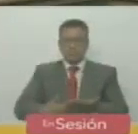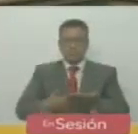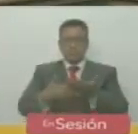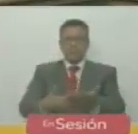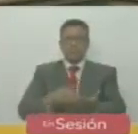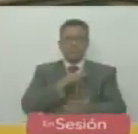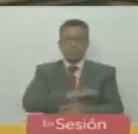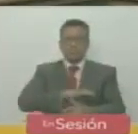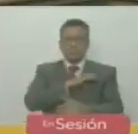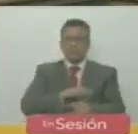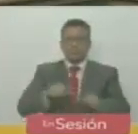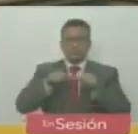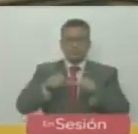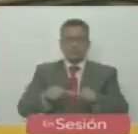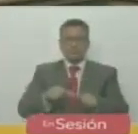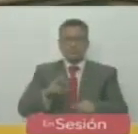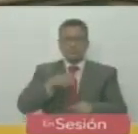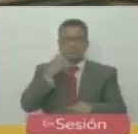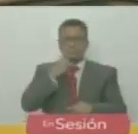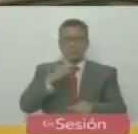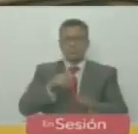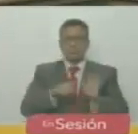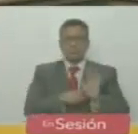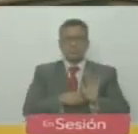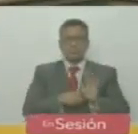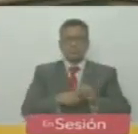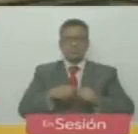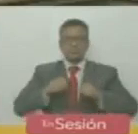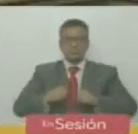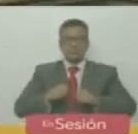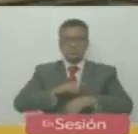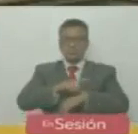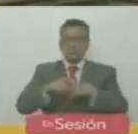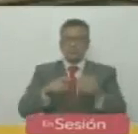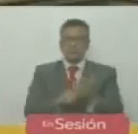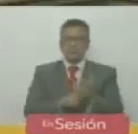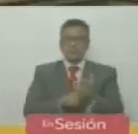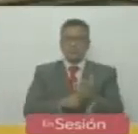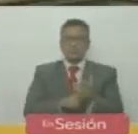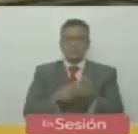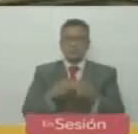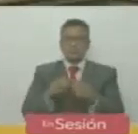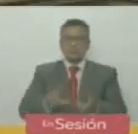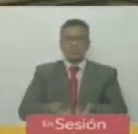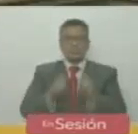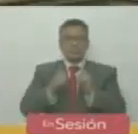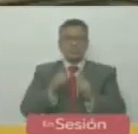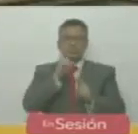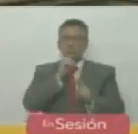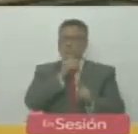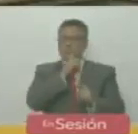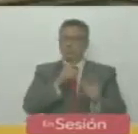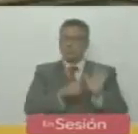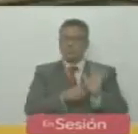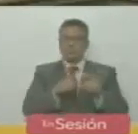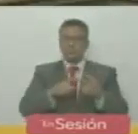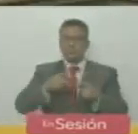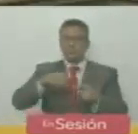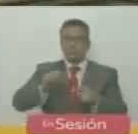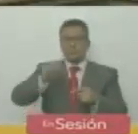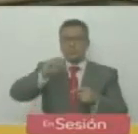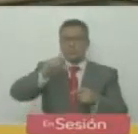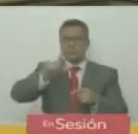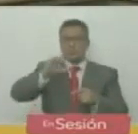por la Comisión Permanente de Política Exterior, Soberanía e Integración, mediante el cual autoriza el nombramiento del ciudadano